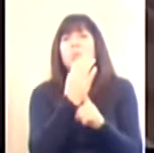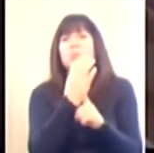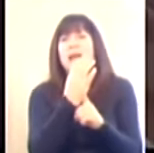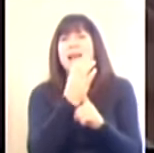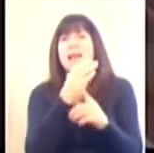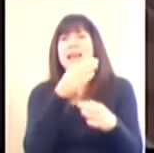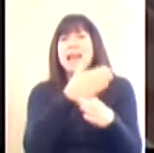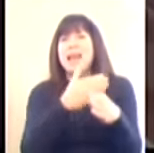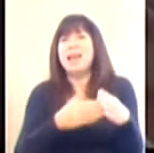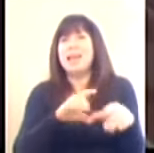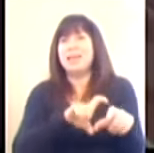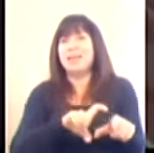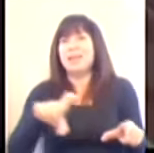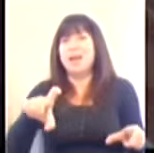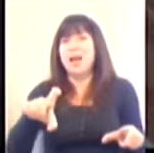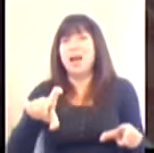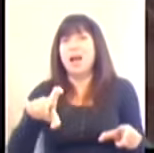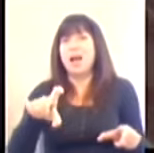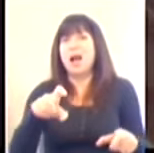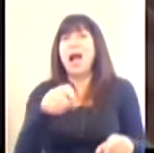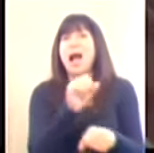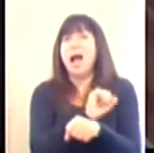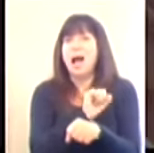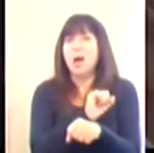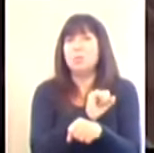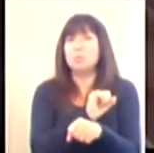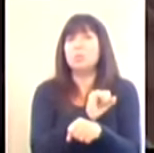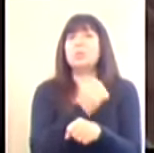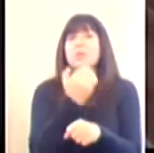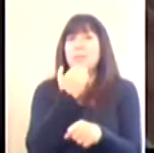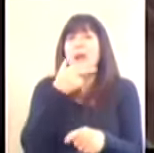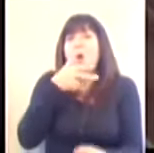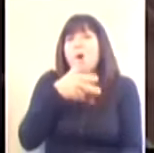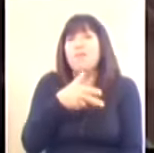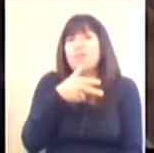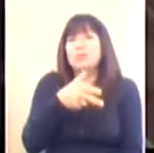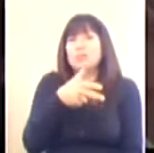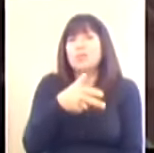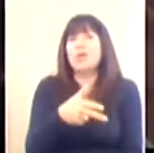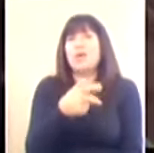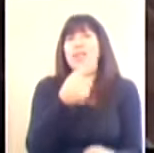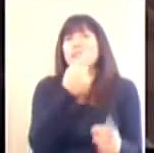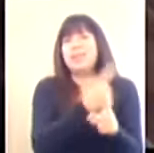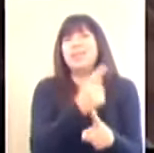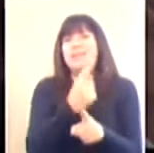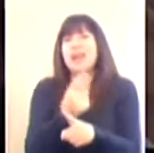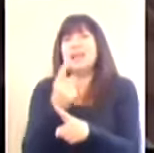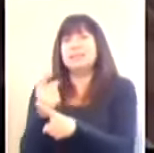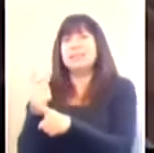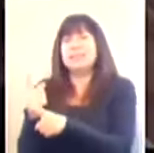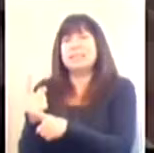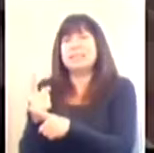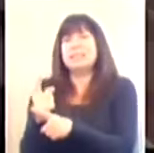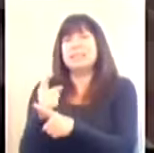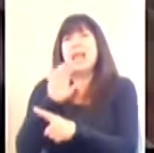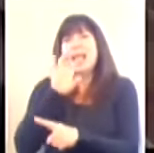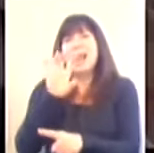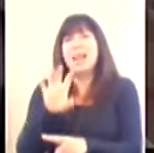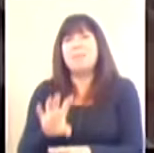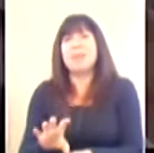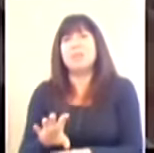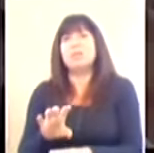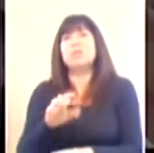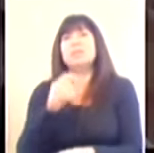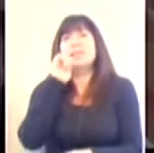leña, el auto de combustión interna, un montón de otros elementos son